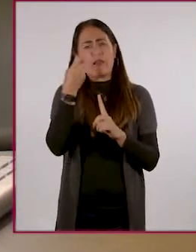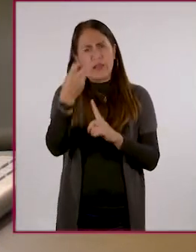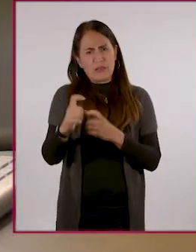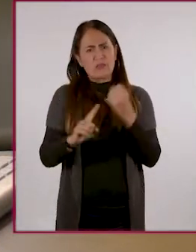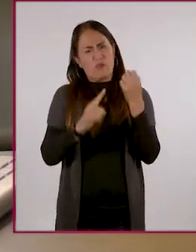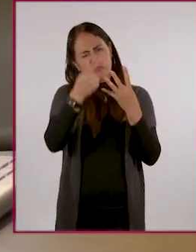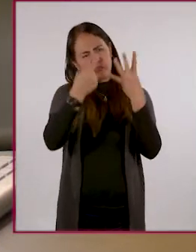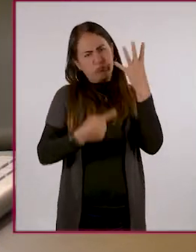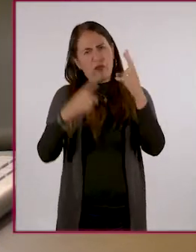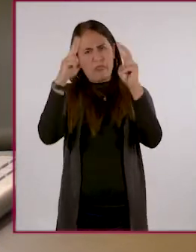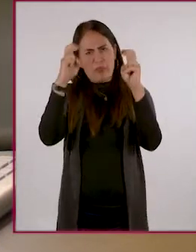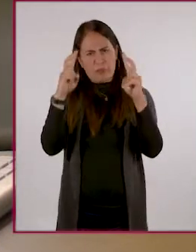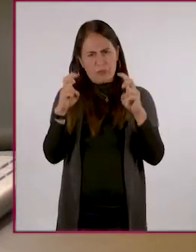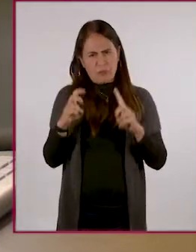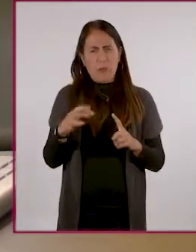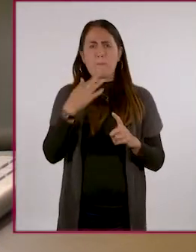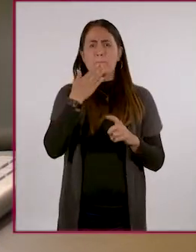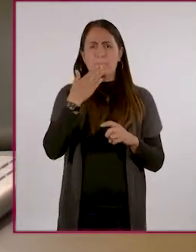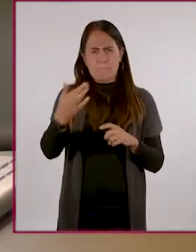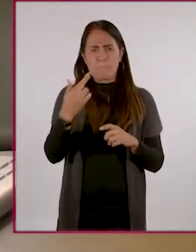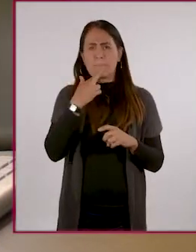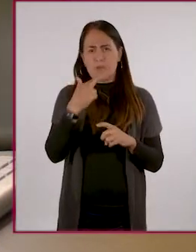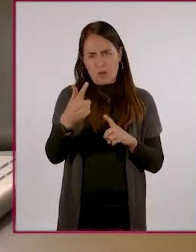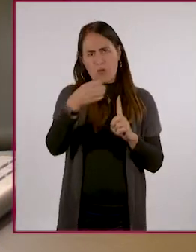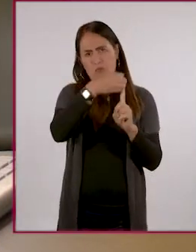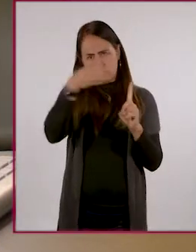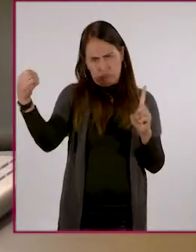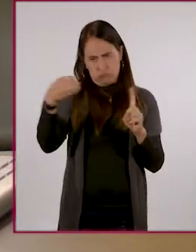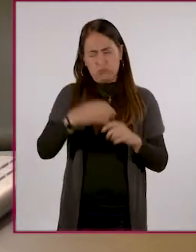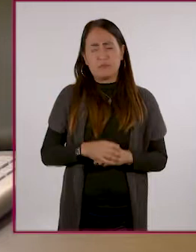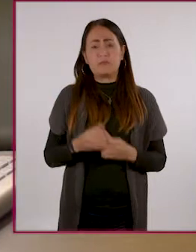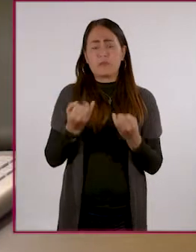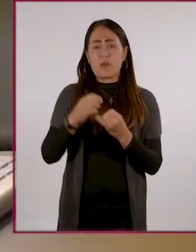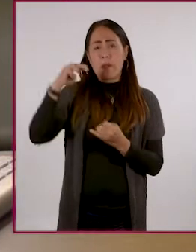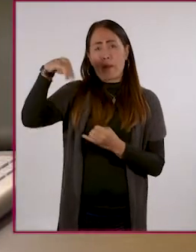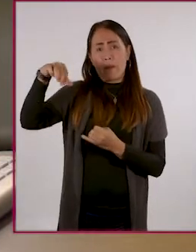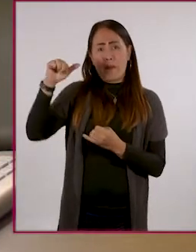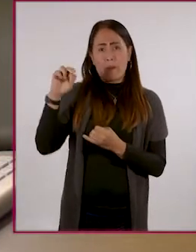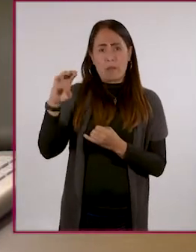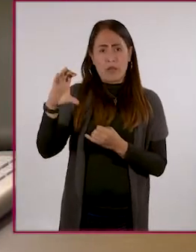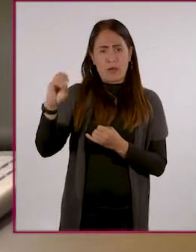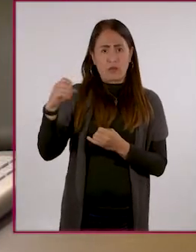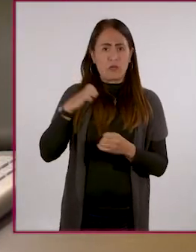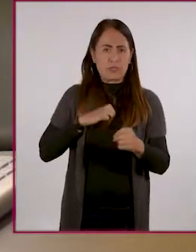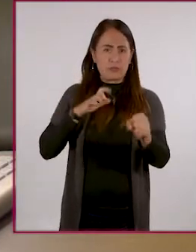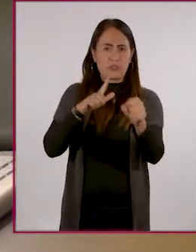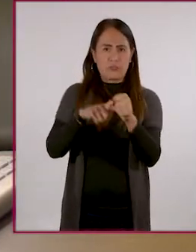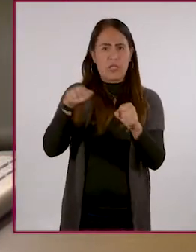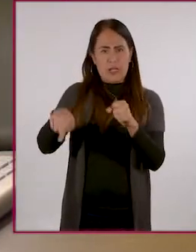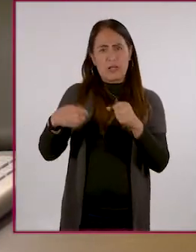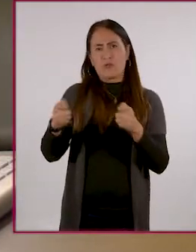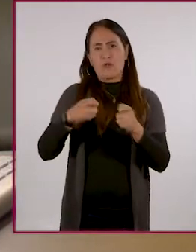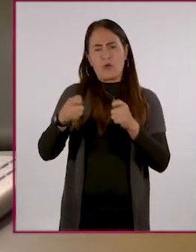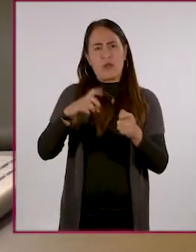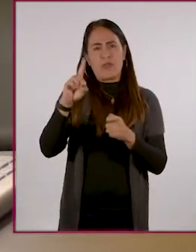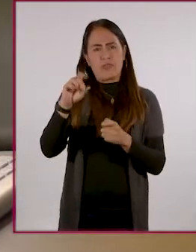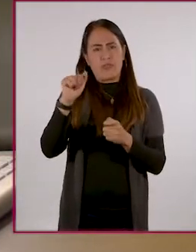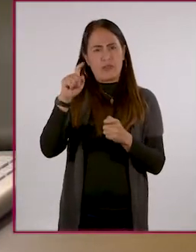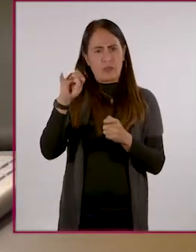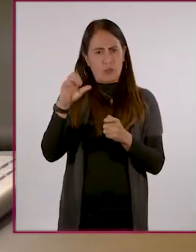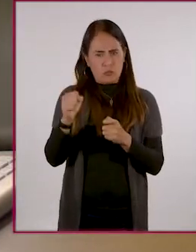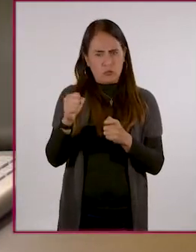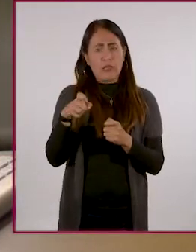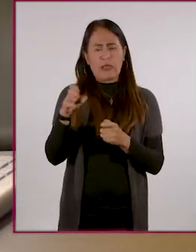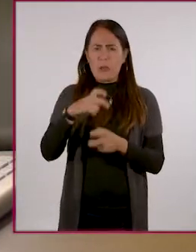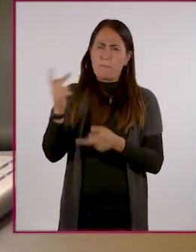permite resolver diversos asuntos en nuestra vida cotidiana. Platicaremos con Marco Yair Guerrero, especialista en el manejo de datos,